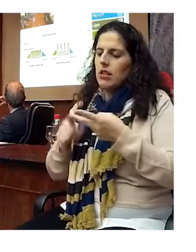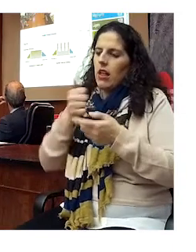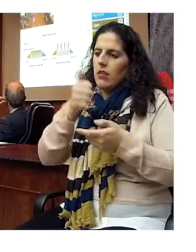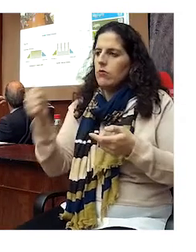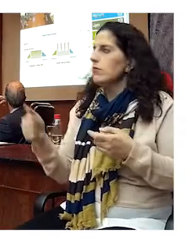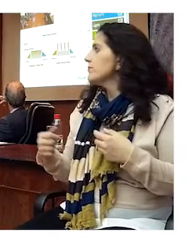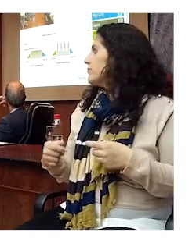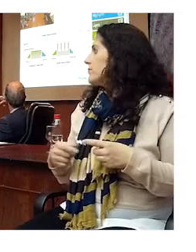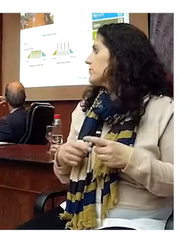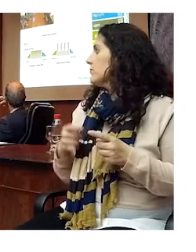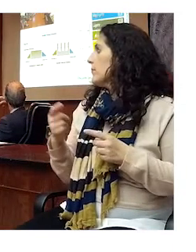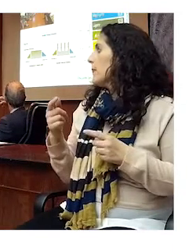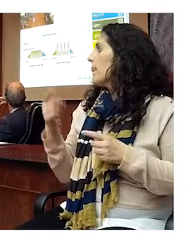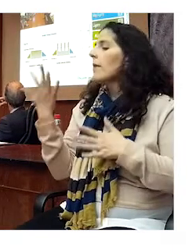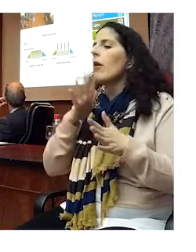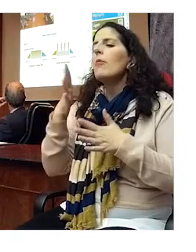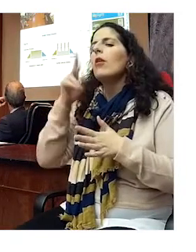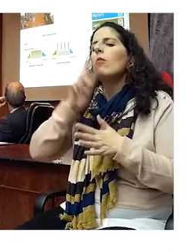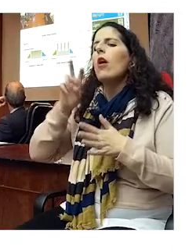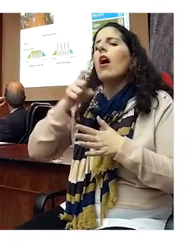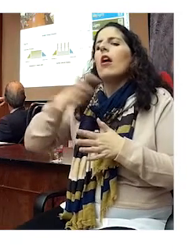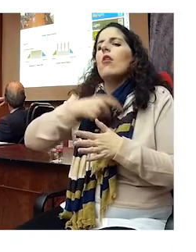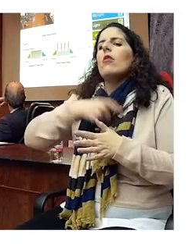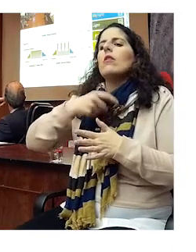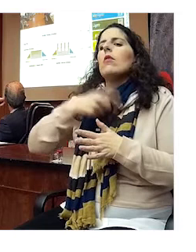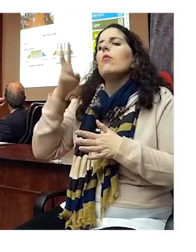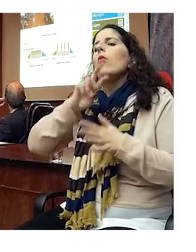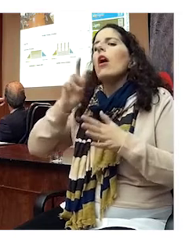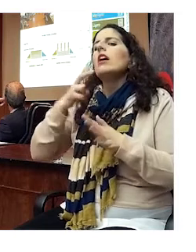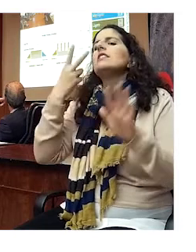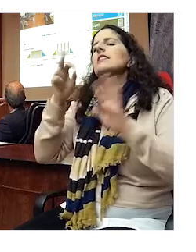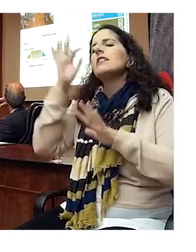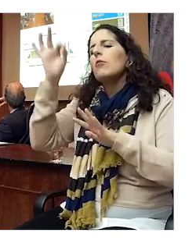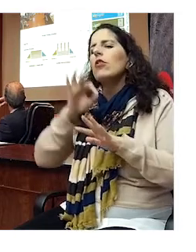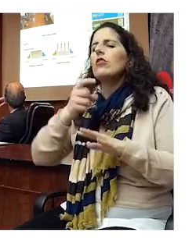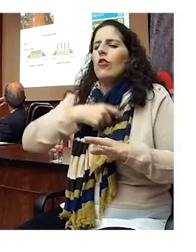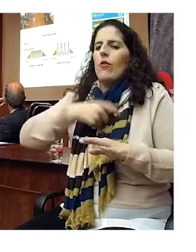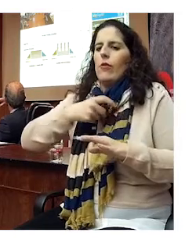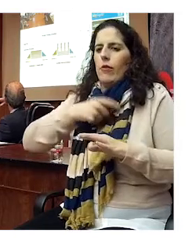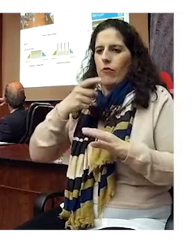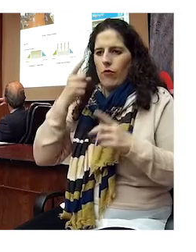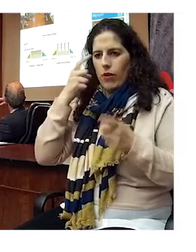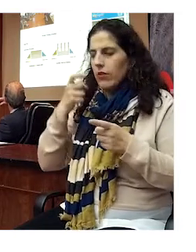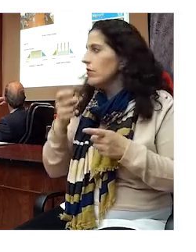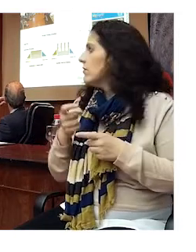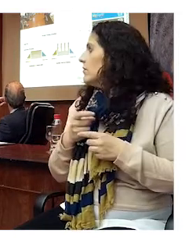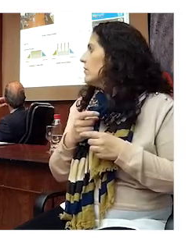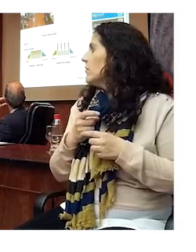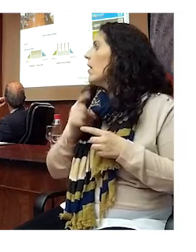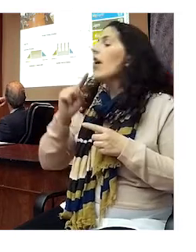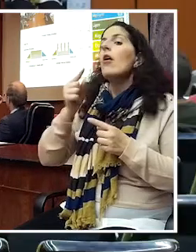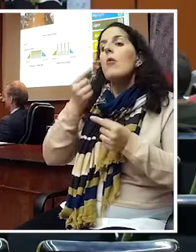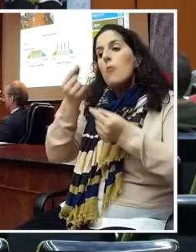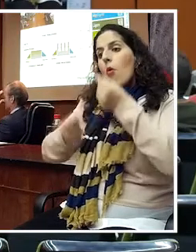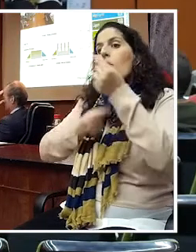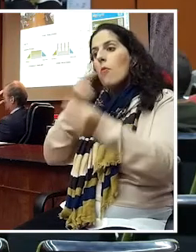Inicialmente, la frecuencia objetivo que se tiene, se trabaja sobre un 70% de esta frecuencia en el primer mes, y posteriormente se